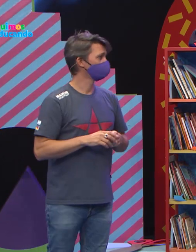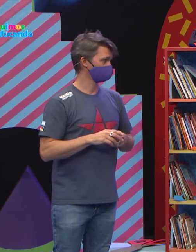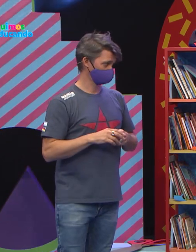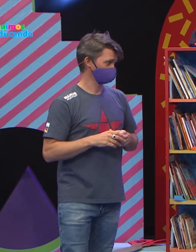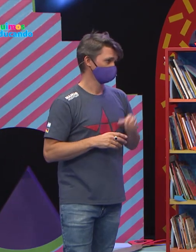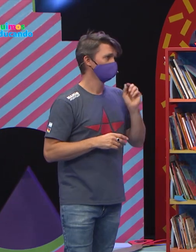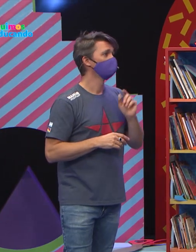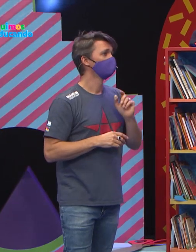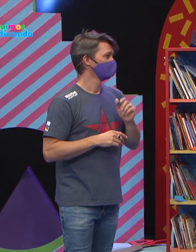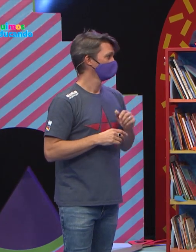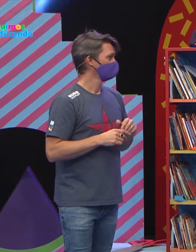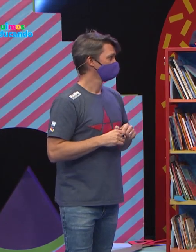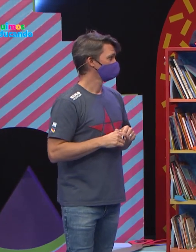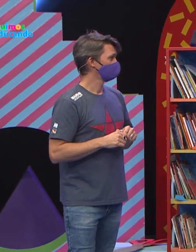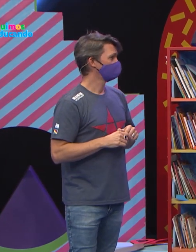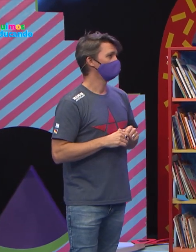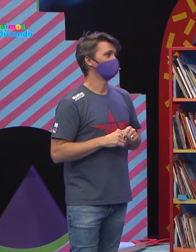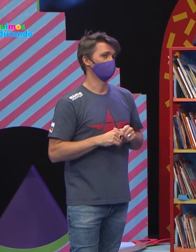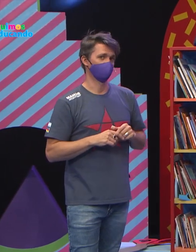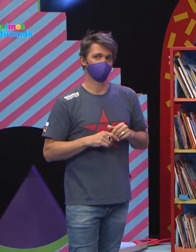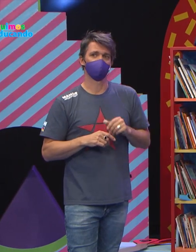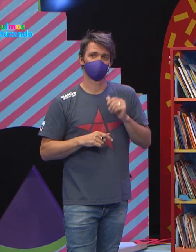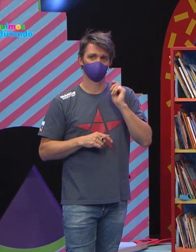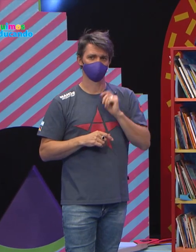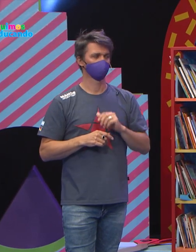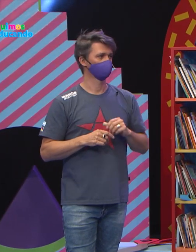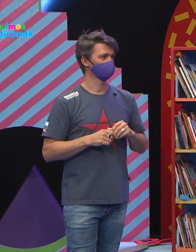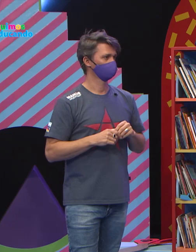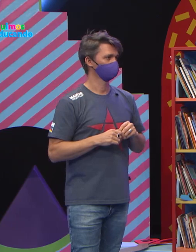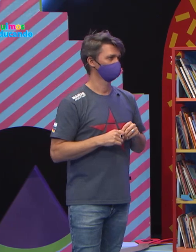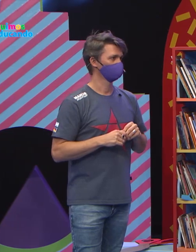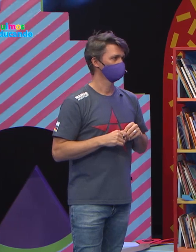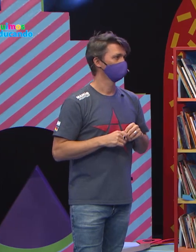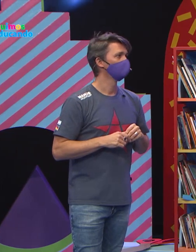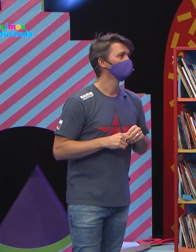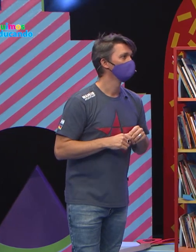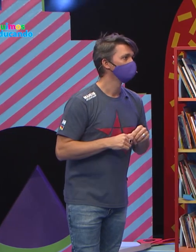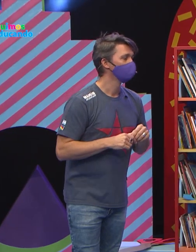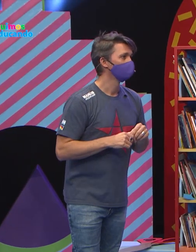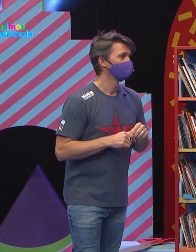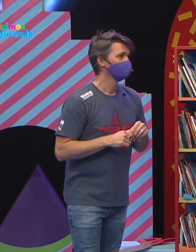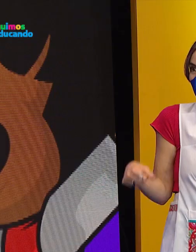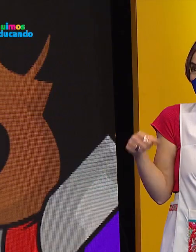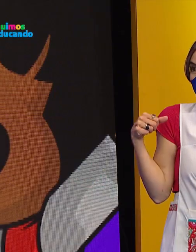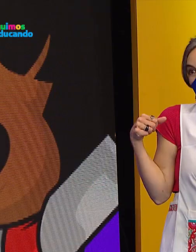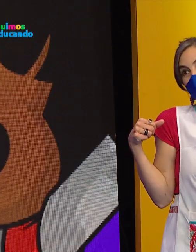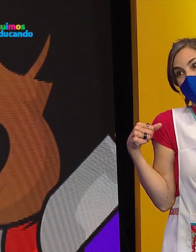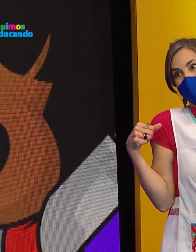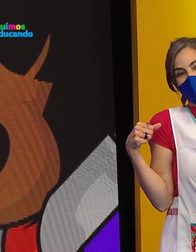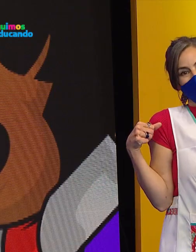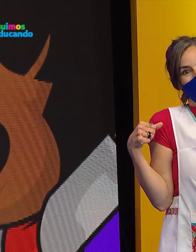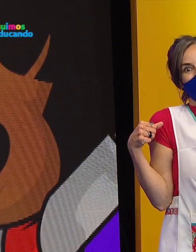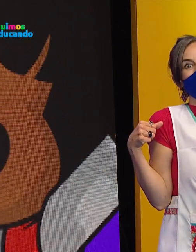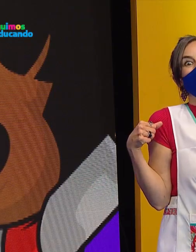de aves verdaderas no, son imitación. Artificial. Ajá, sí. Y cuando tenemos como un abrigo, por ejemplo, una bolsa de dormir de